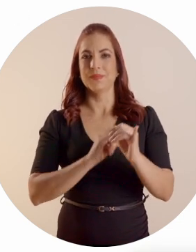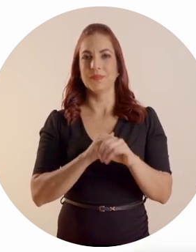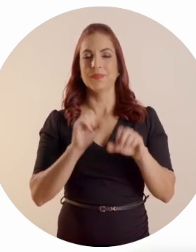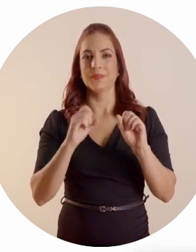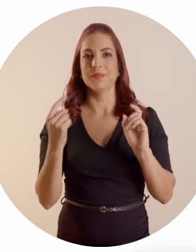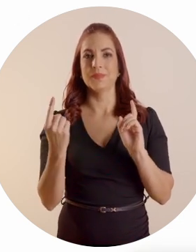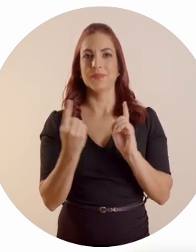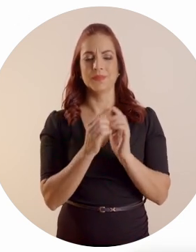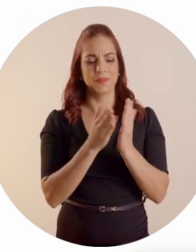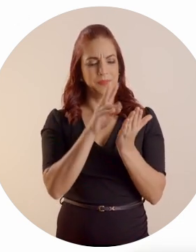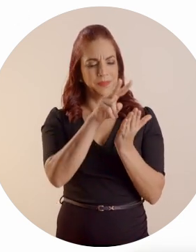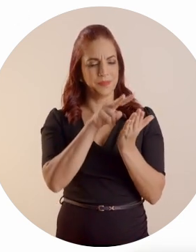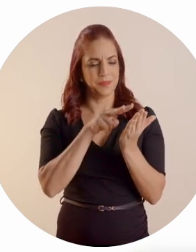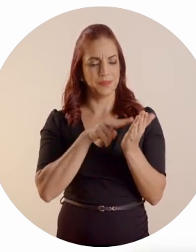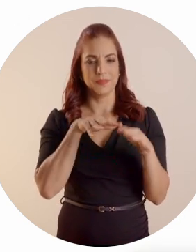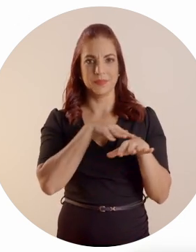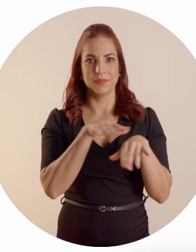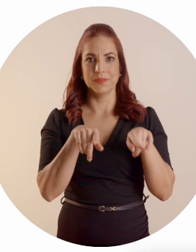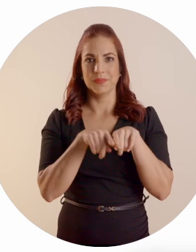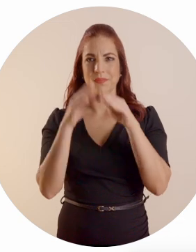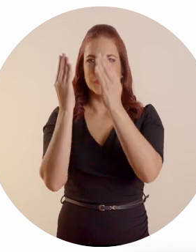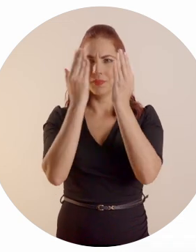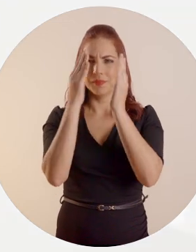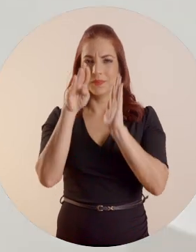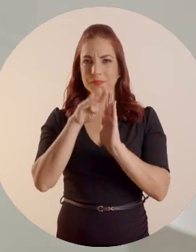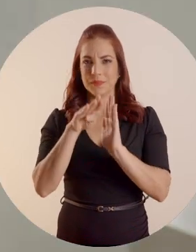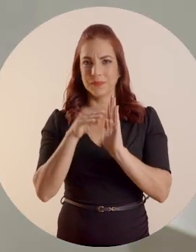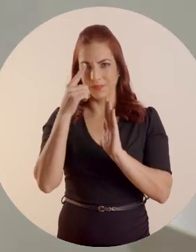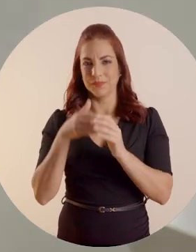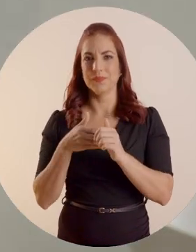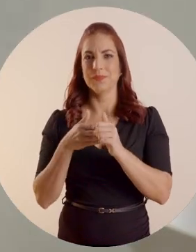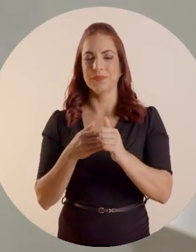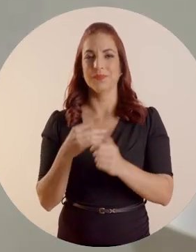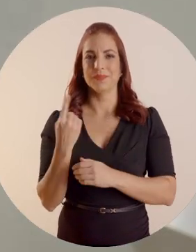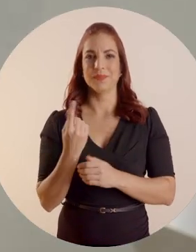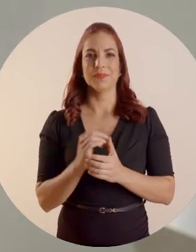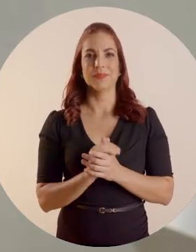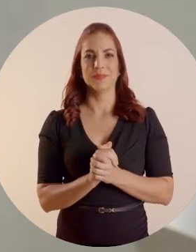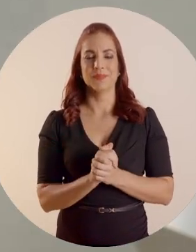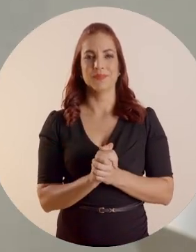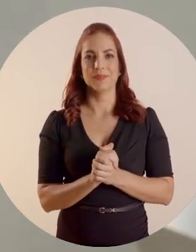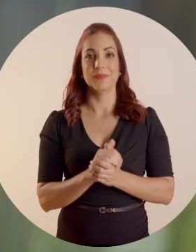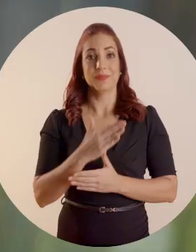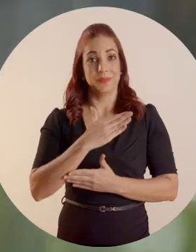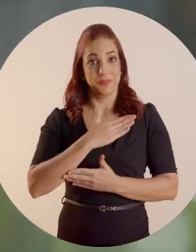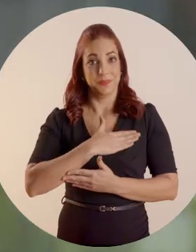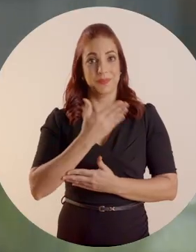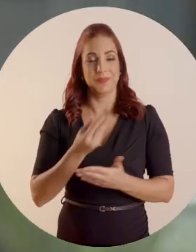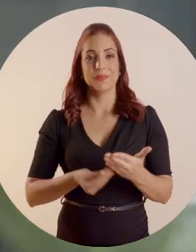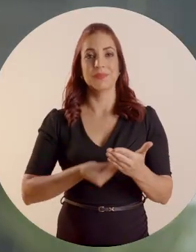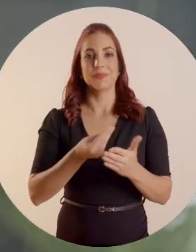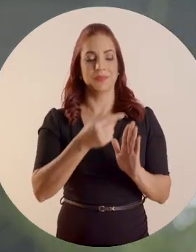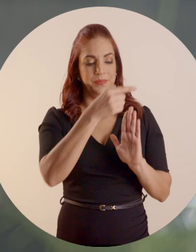portal Samsung encontrarás manuales de reparación y videos paso a paso para guiarte a cada instante. En mi